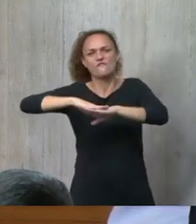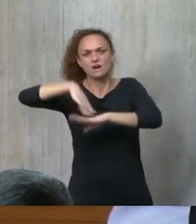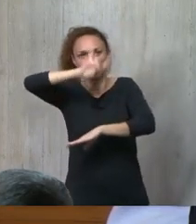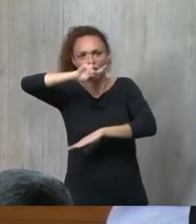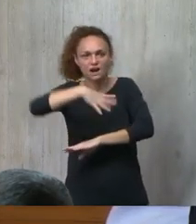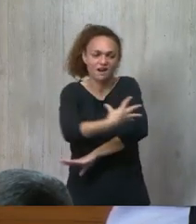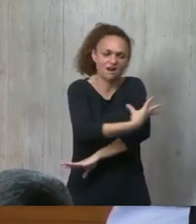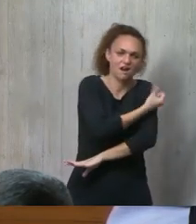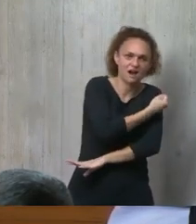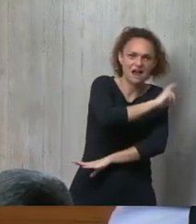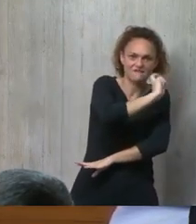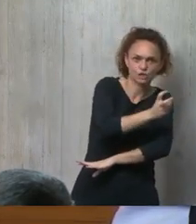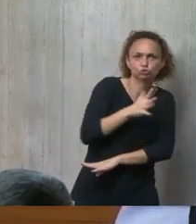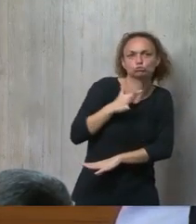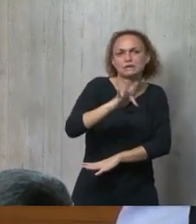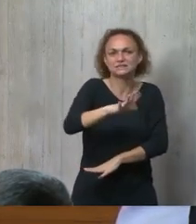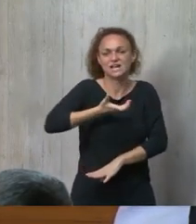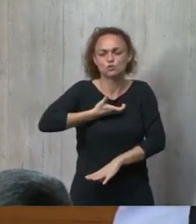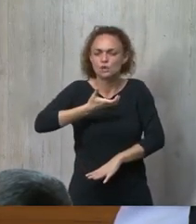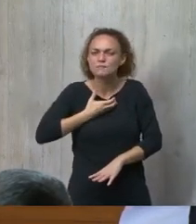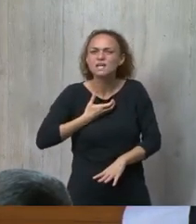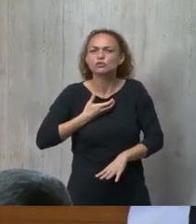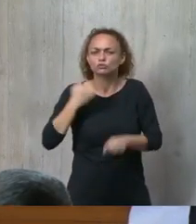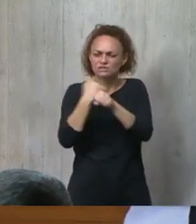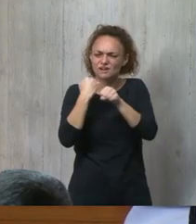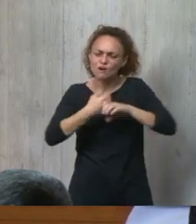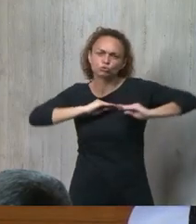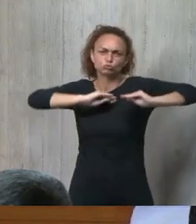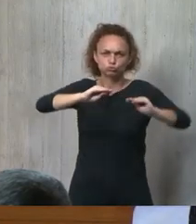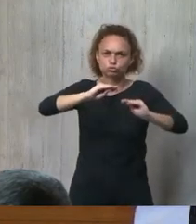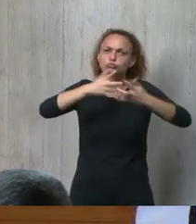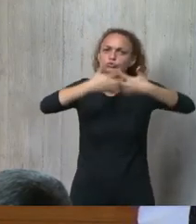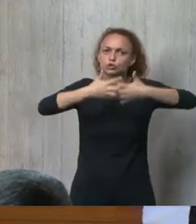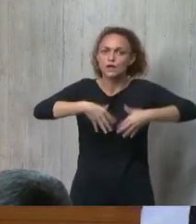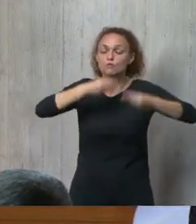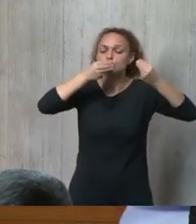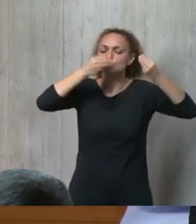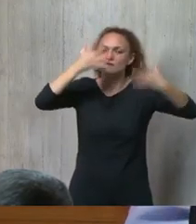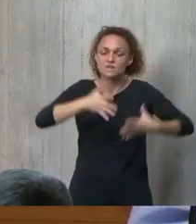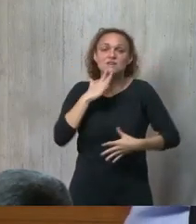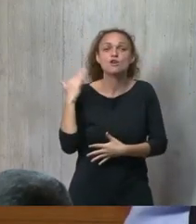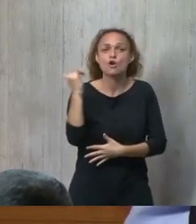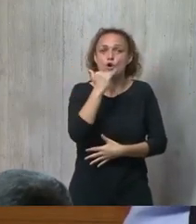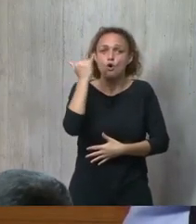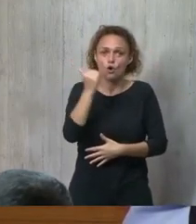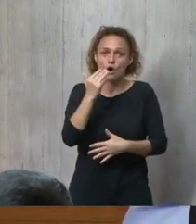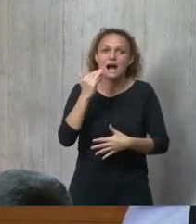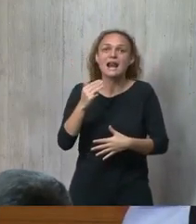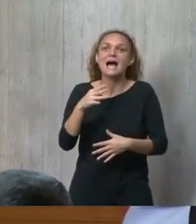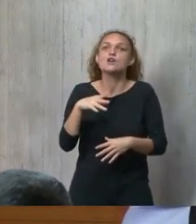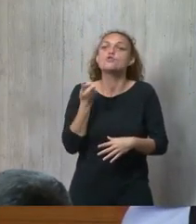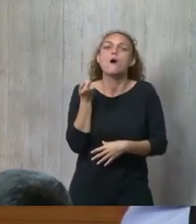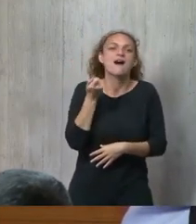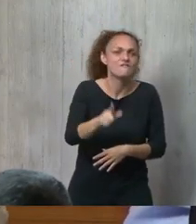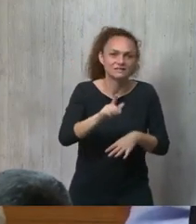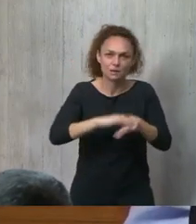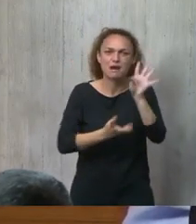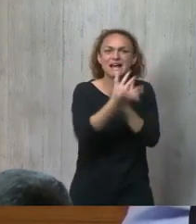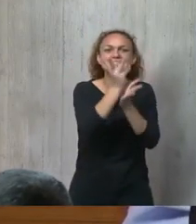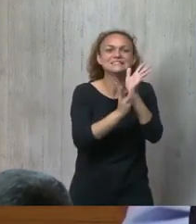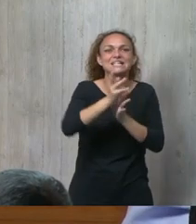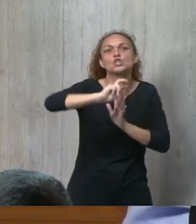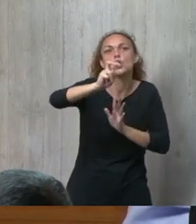han funcionado francamente bien. Y yo le decía que ojalá no sirvan como modelo para ningún otro incendio en este verano, pero sí